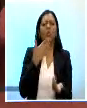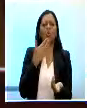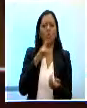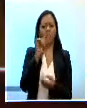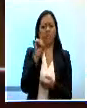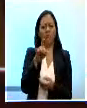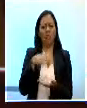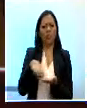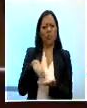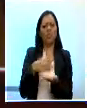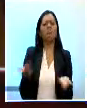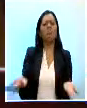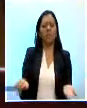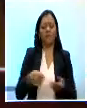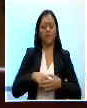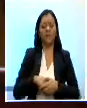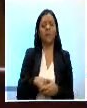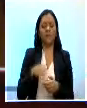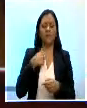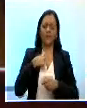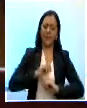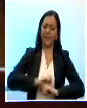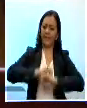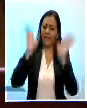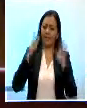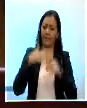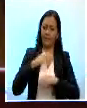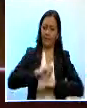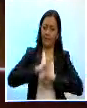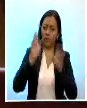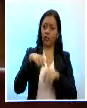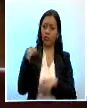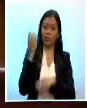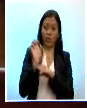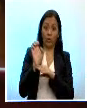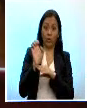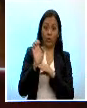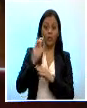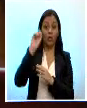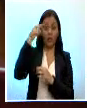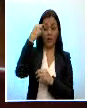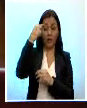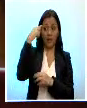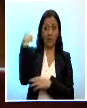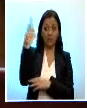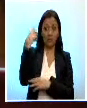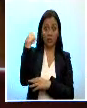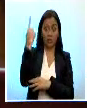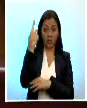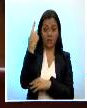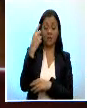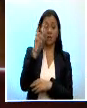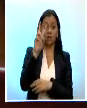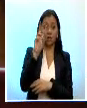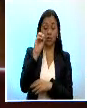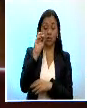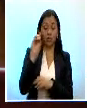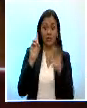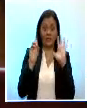Hay que dejar en claro a la ciudadanía ecuatoriana. El gobierno nacional, en el